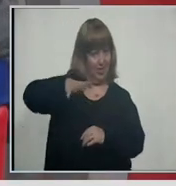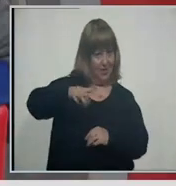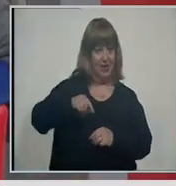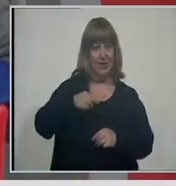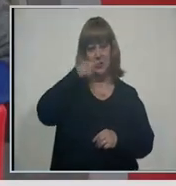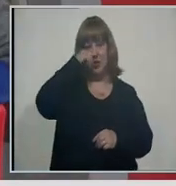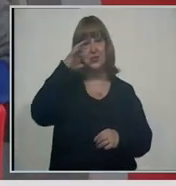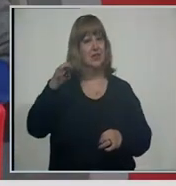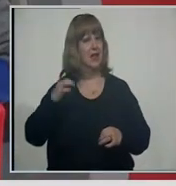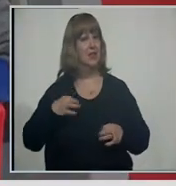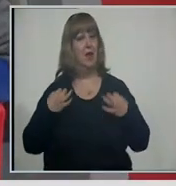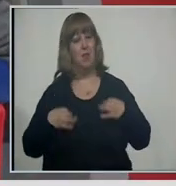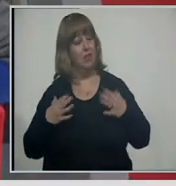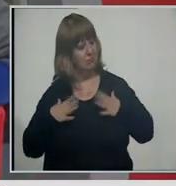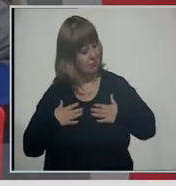espectacular